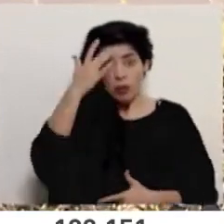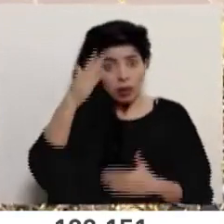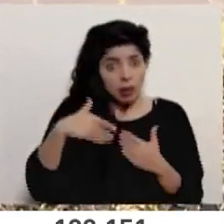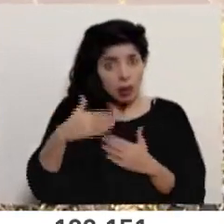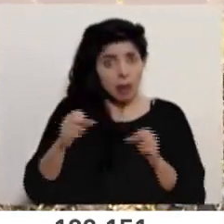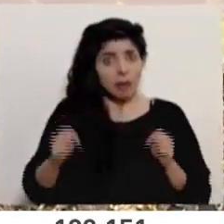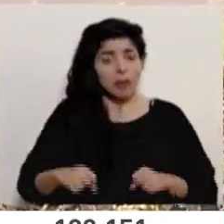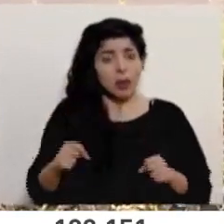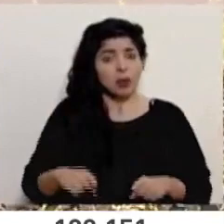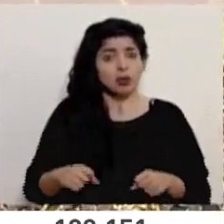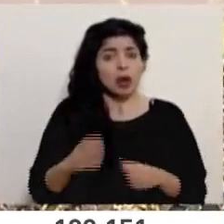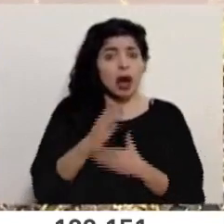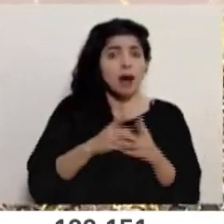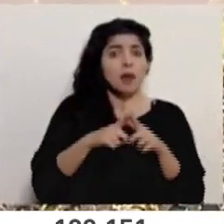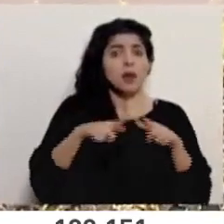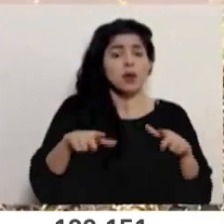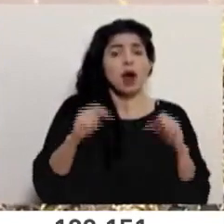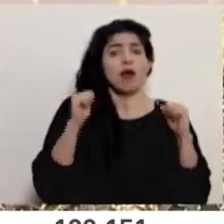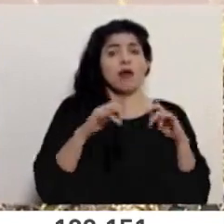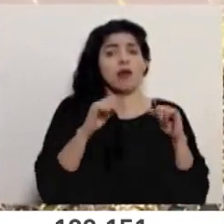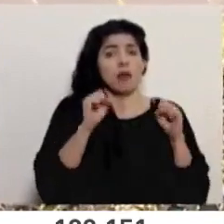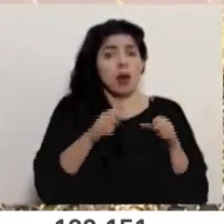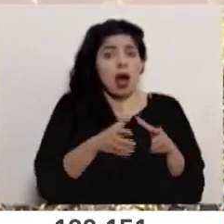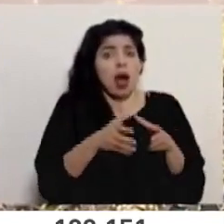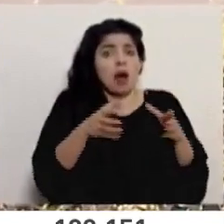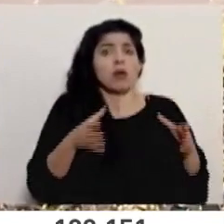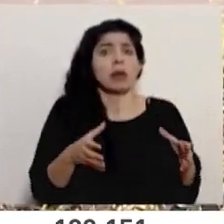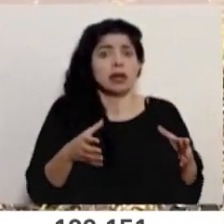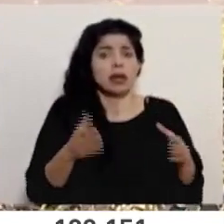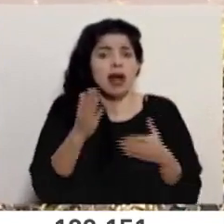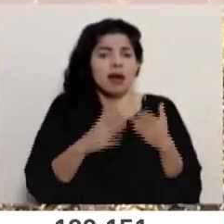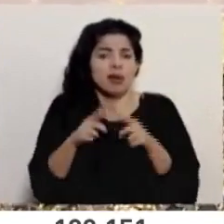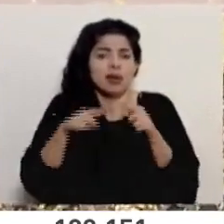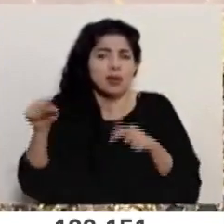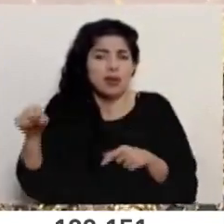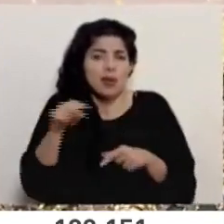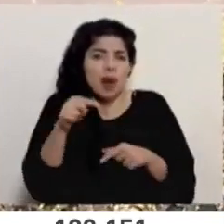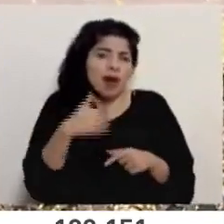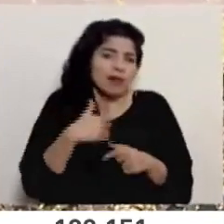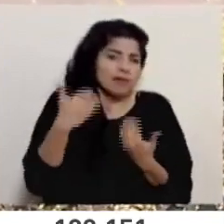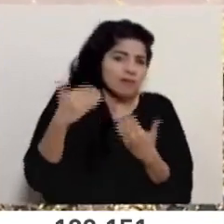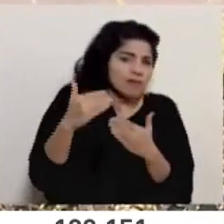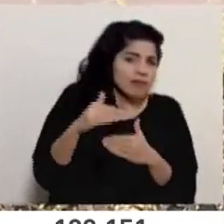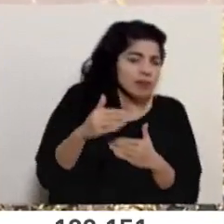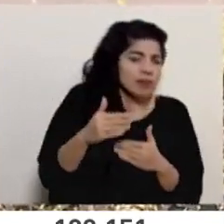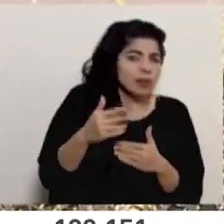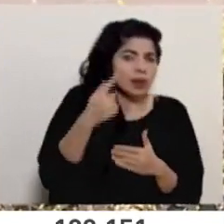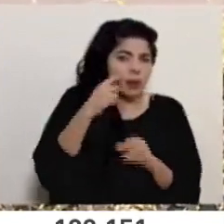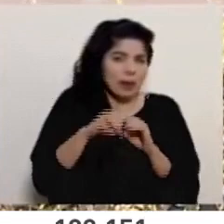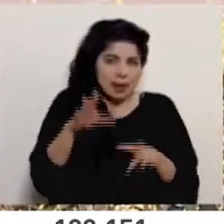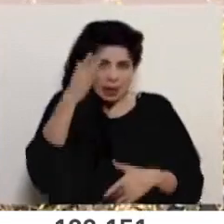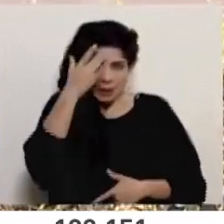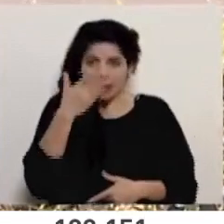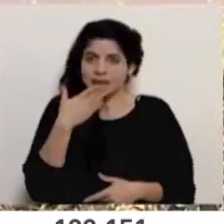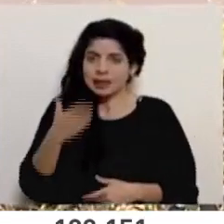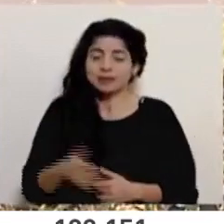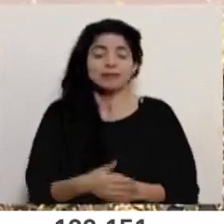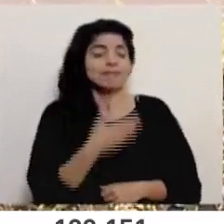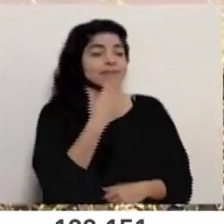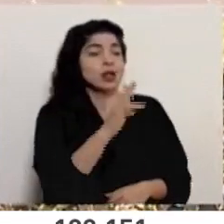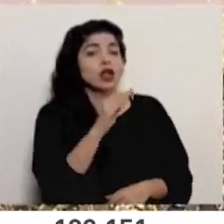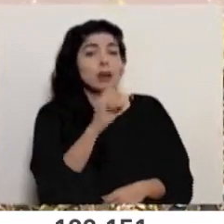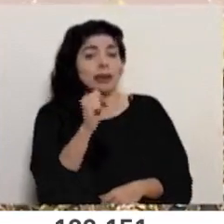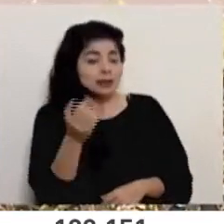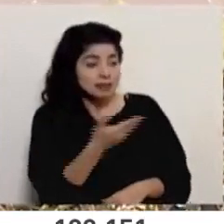ampliación de aforos en algunos espacios como comercios que todavía siguen con una ocupación limitada en virtud de la pandemia. Muchas gracias. Gracias, Tomás.